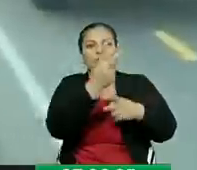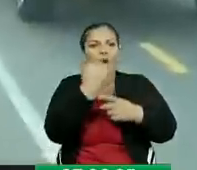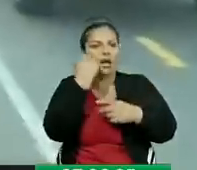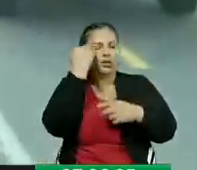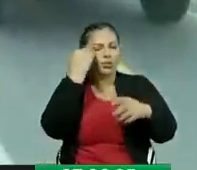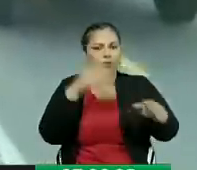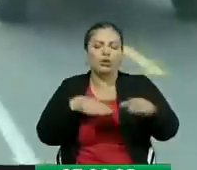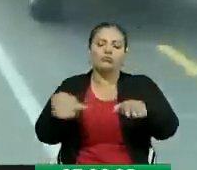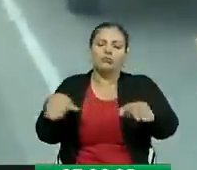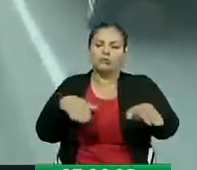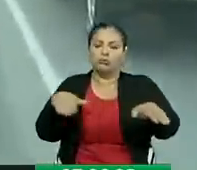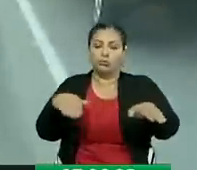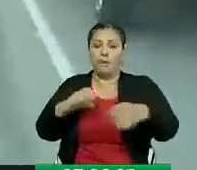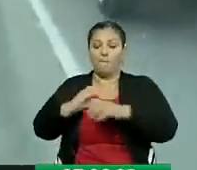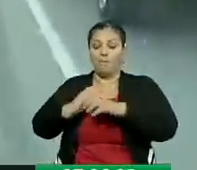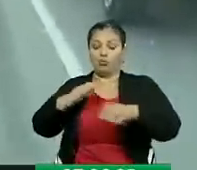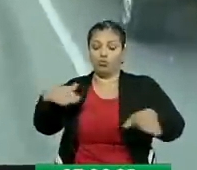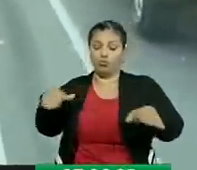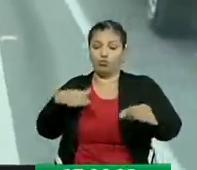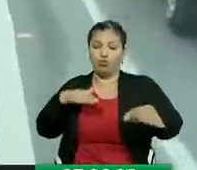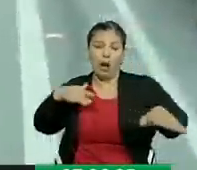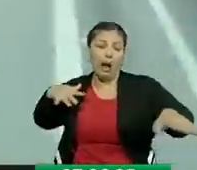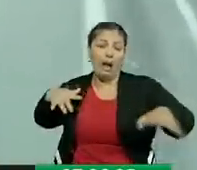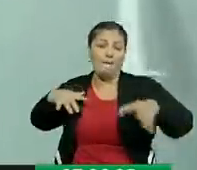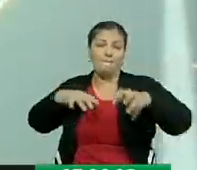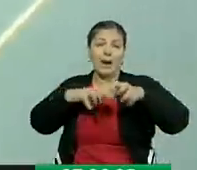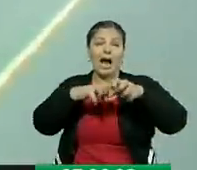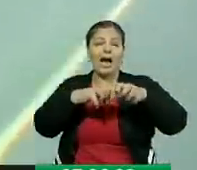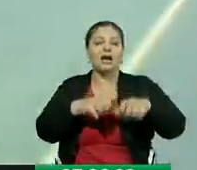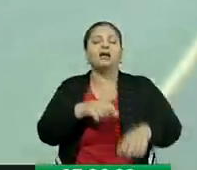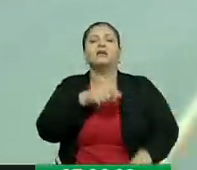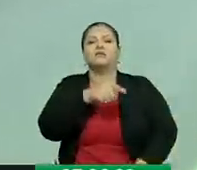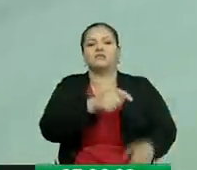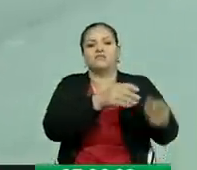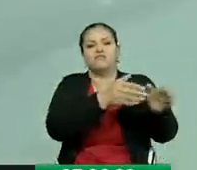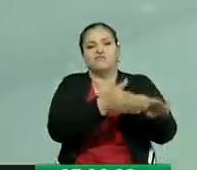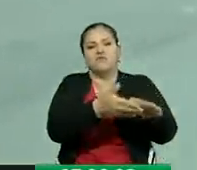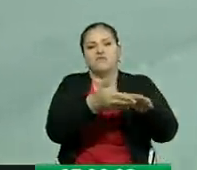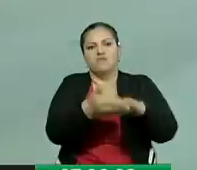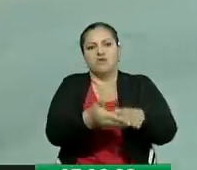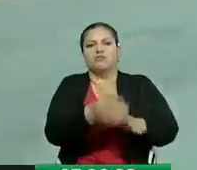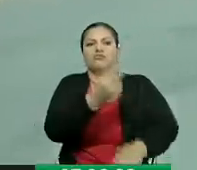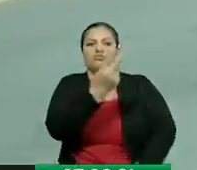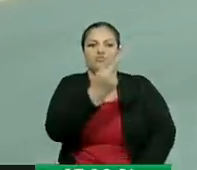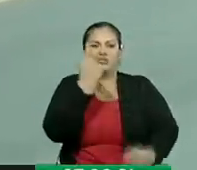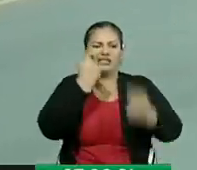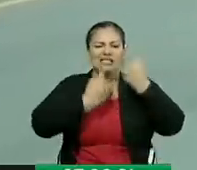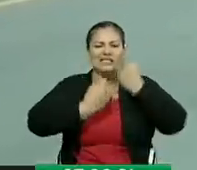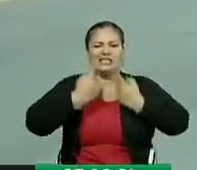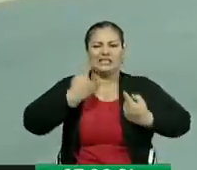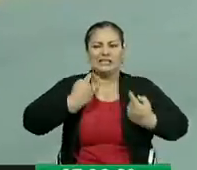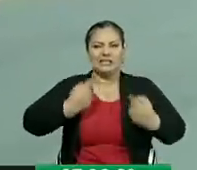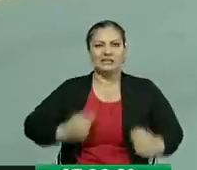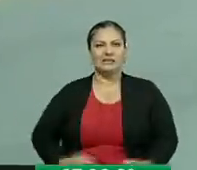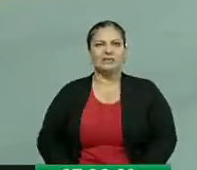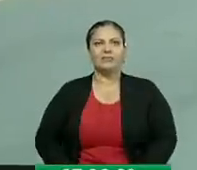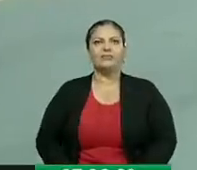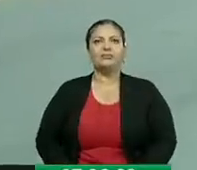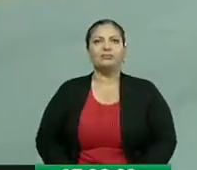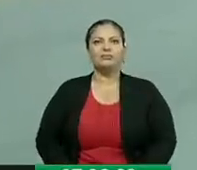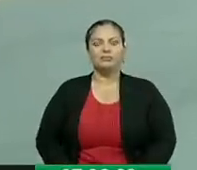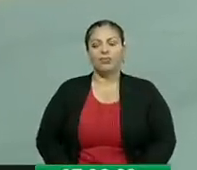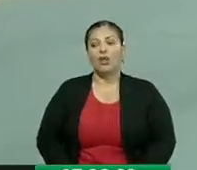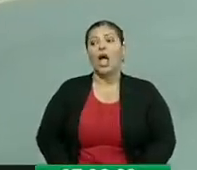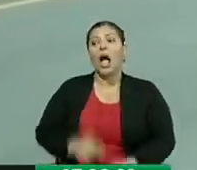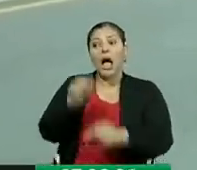el estado de los heridos del bus que fueron trasladados a las casas de salud? El primer diagnóstico que tuvimos aquí, están